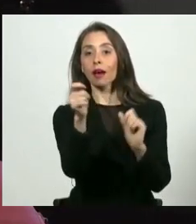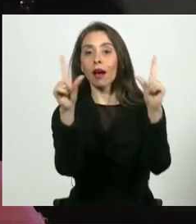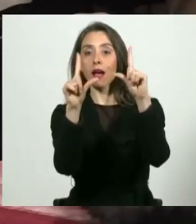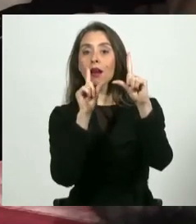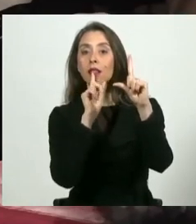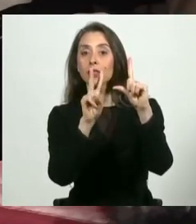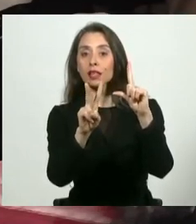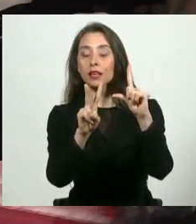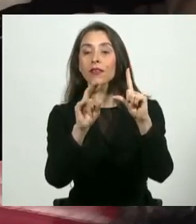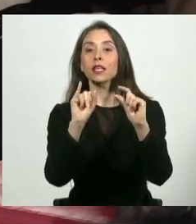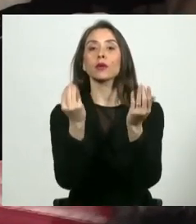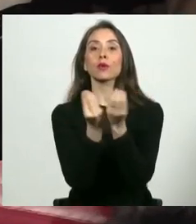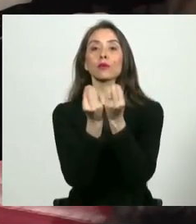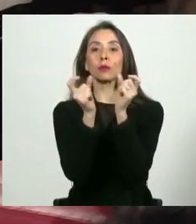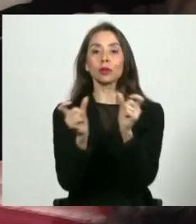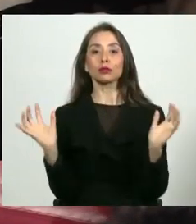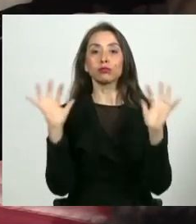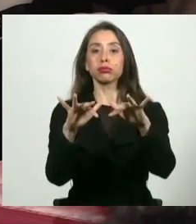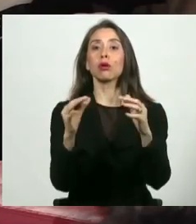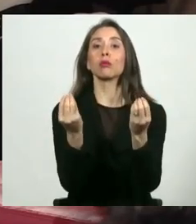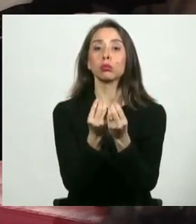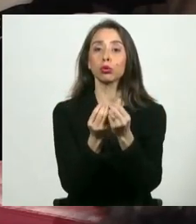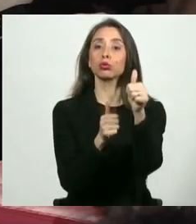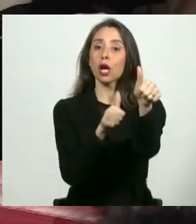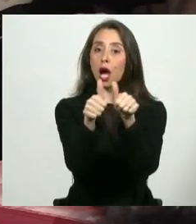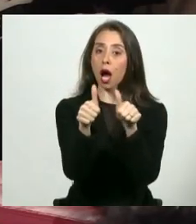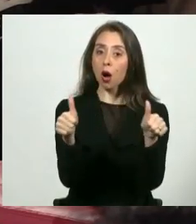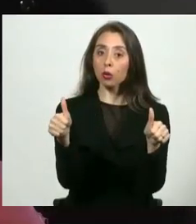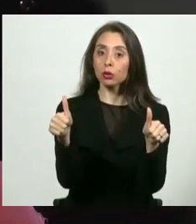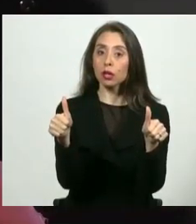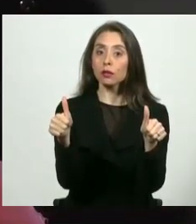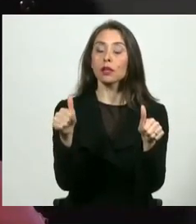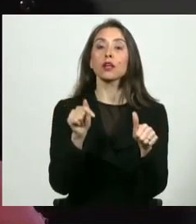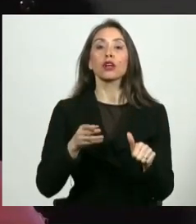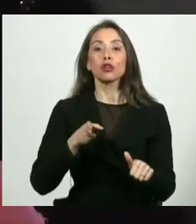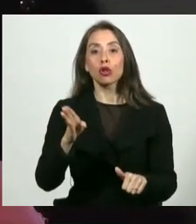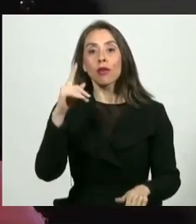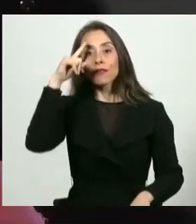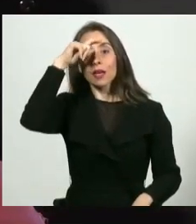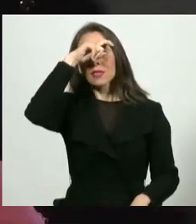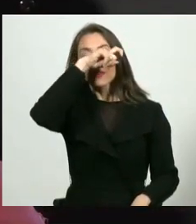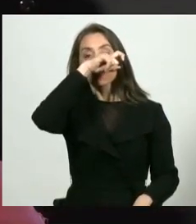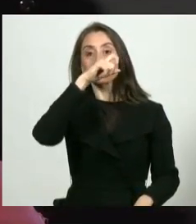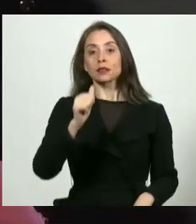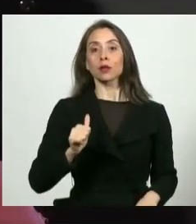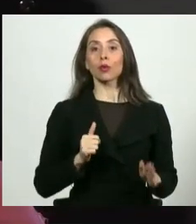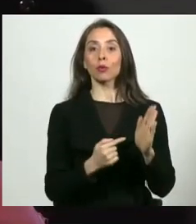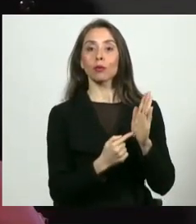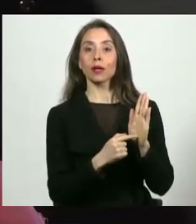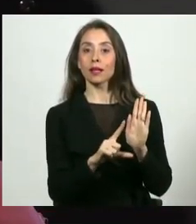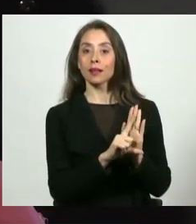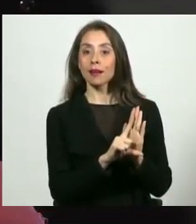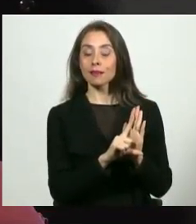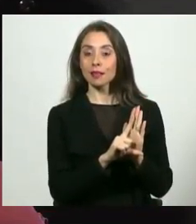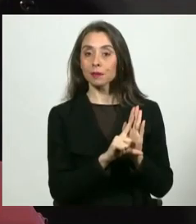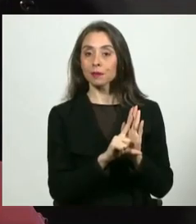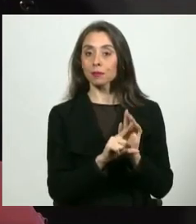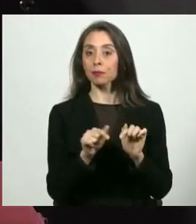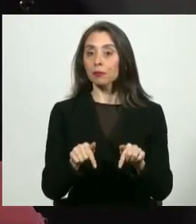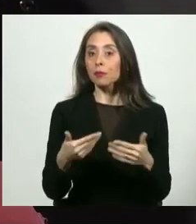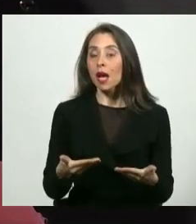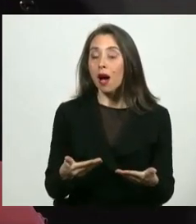televisión y eventos masivos. Sabemos que hay muchas autoridades a través del país donde todavía les es difícil la aplicación de esta ley.